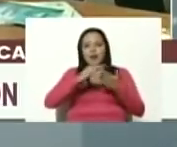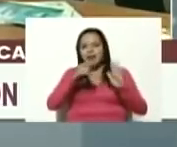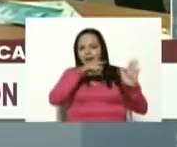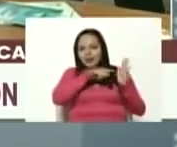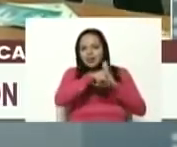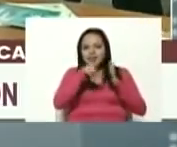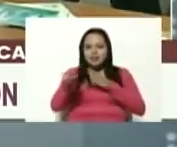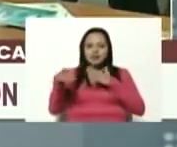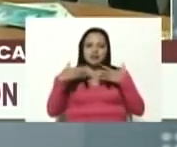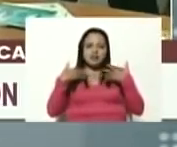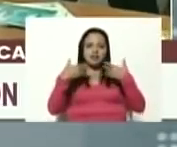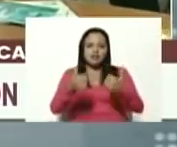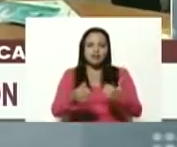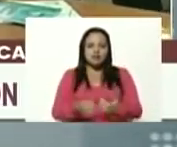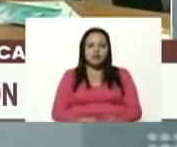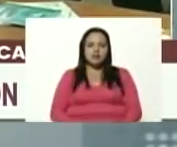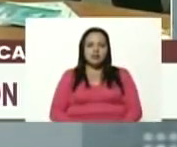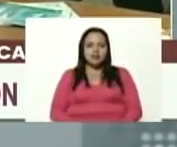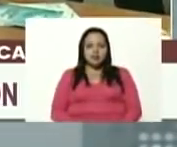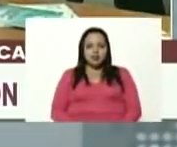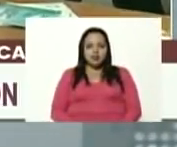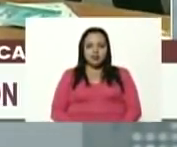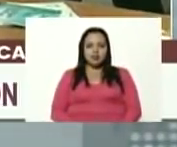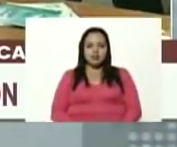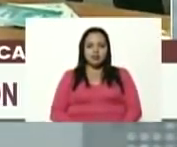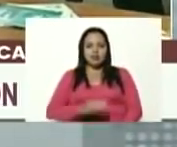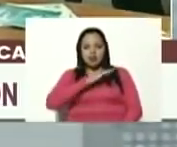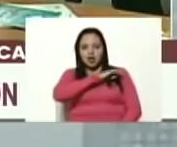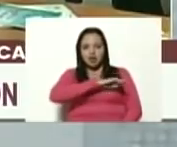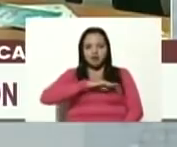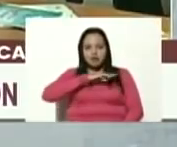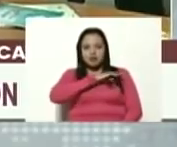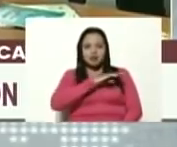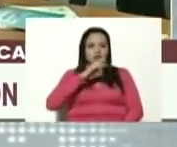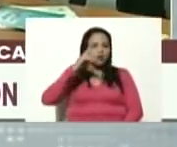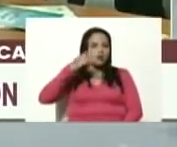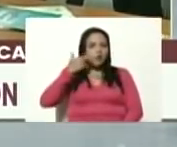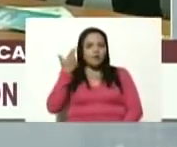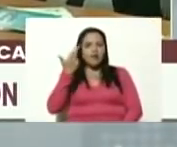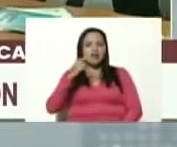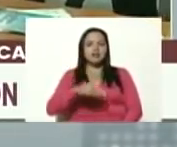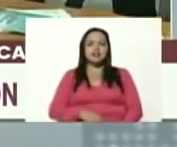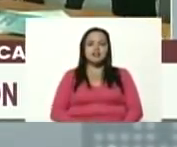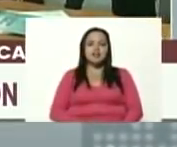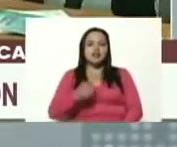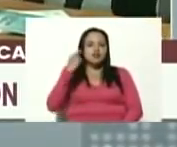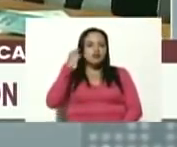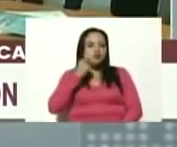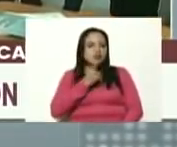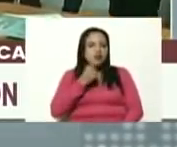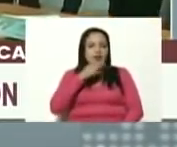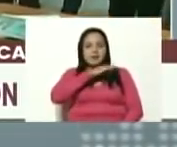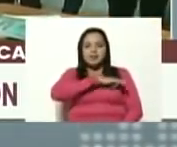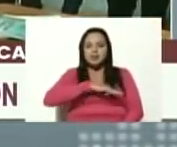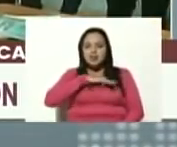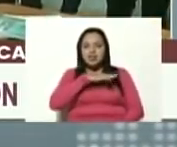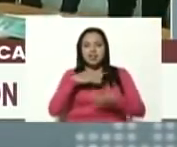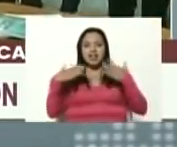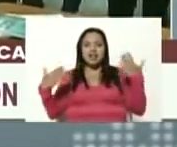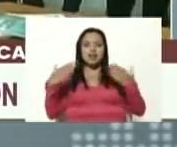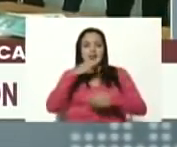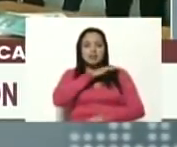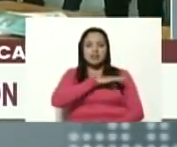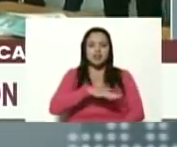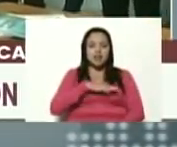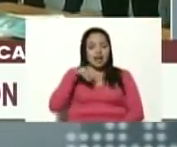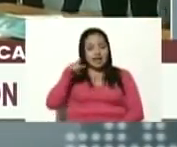Adentro Salud, con la misión Robinson, Rivas, Sucre, las misiones, grandes misiones,